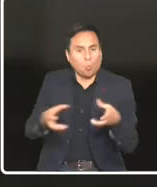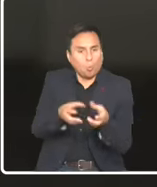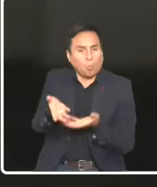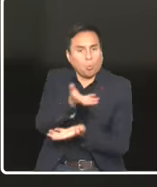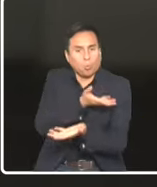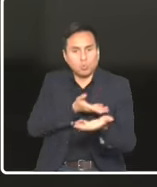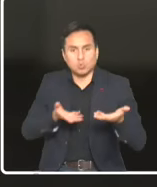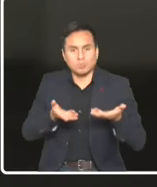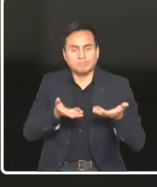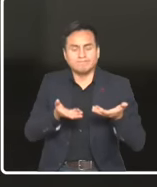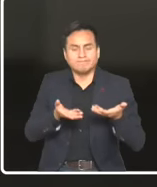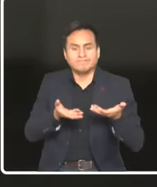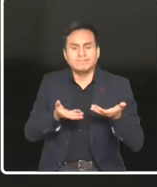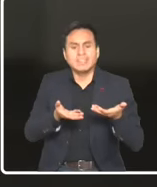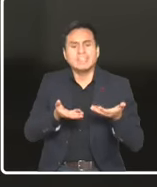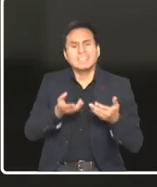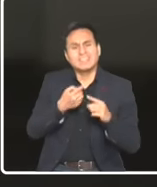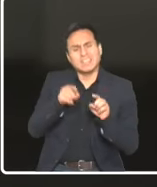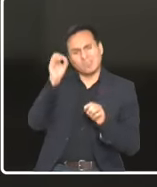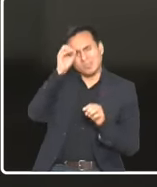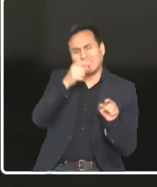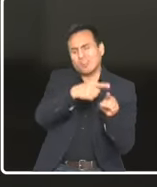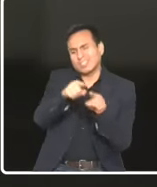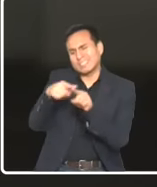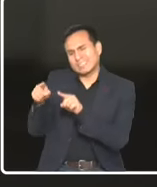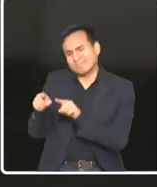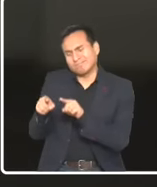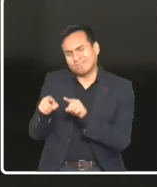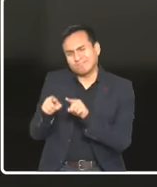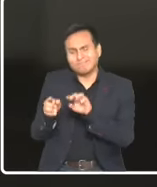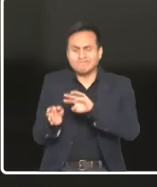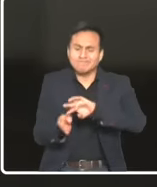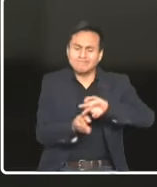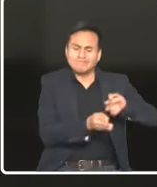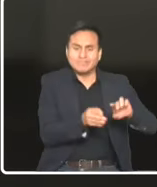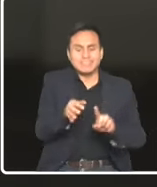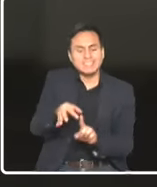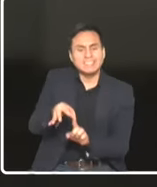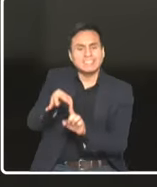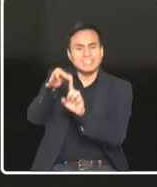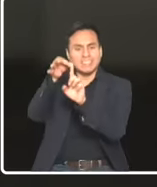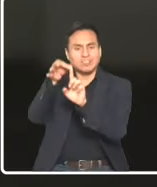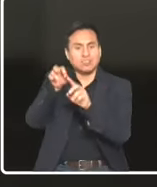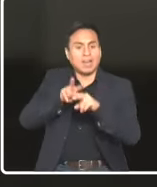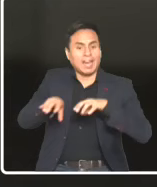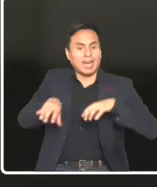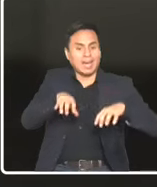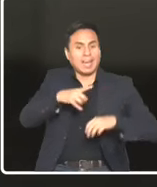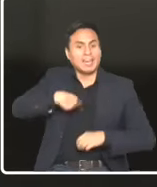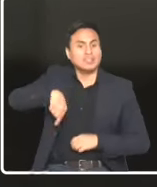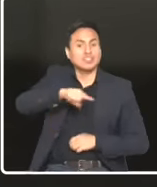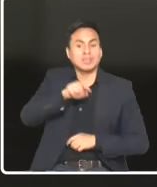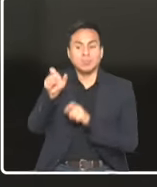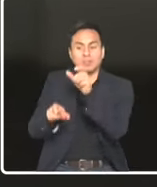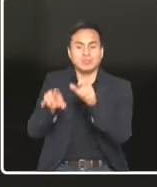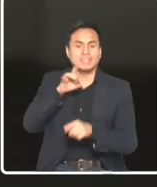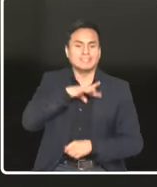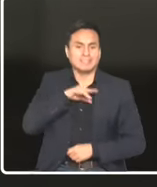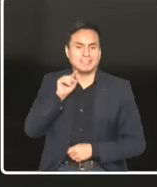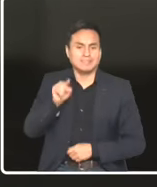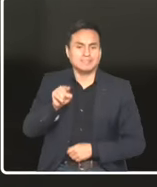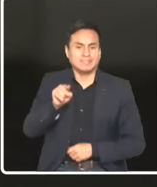conjunto Más allá de las legítimas diferencias poniendo en el centro de nuestras acciones al pueblo de